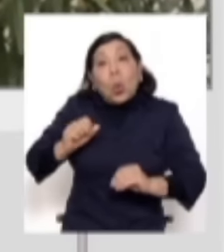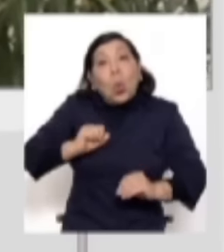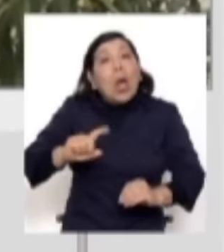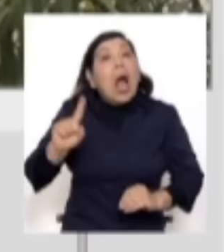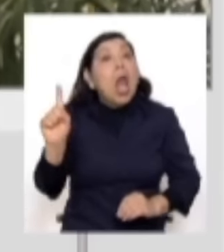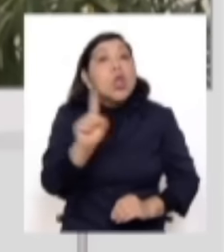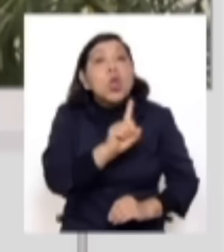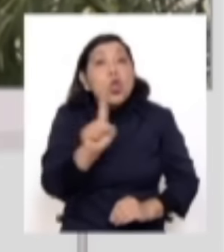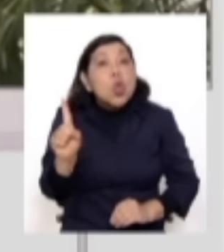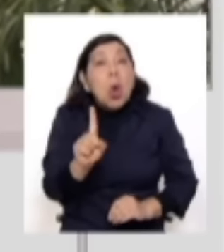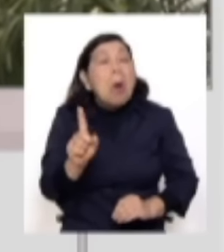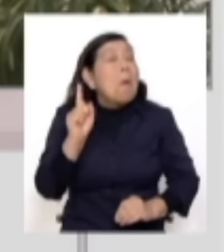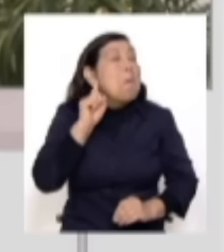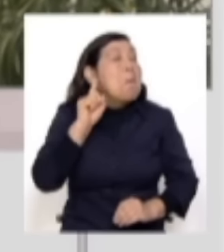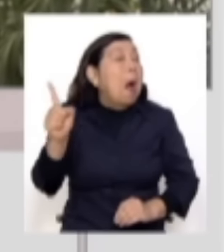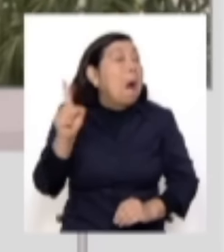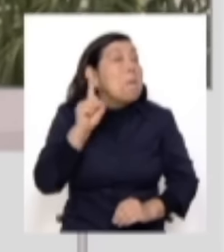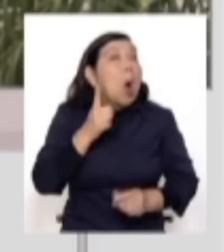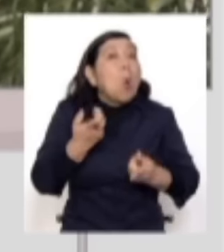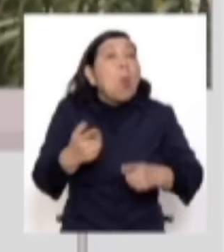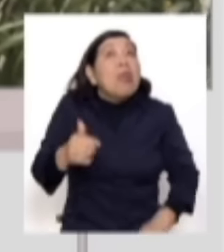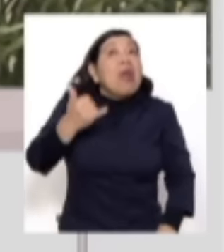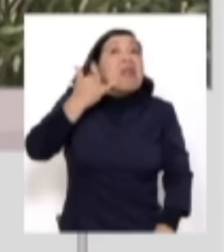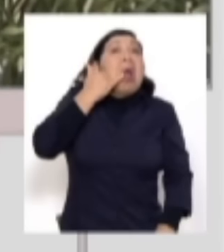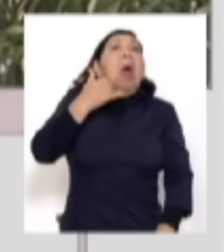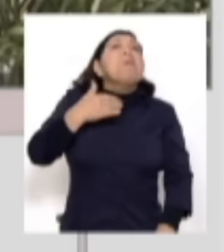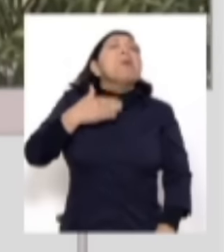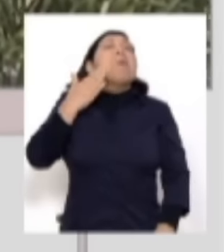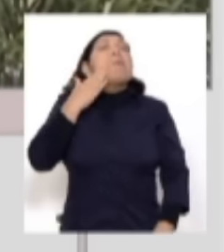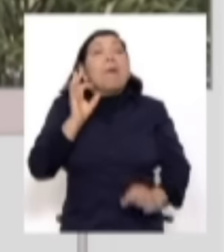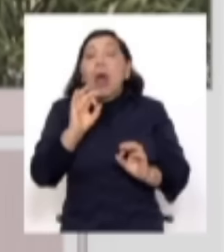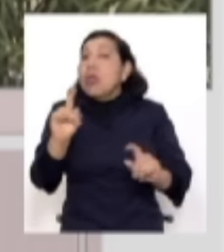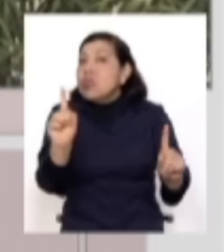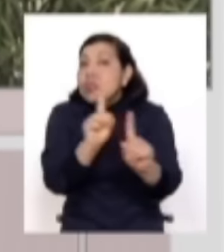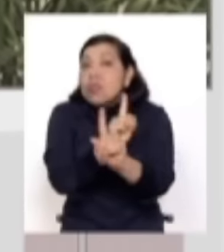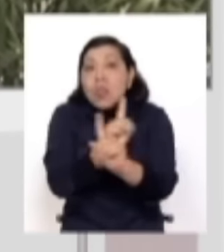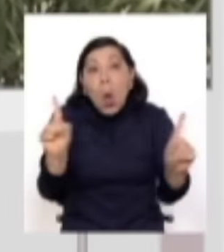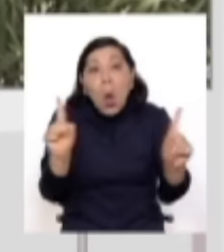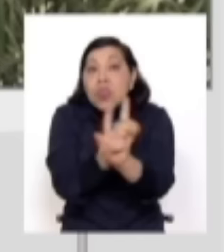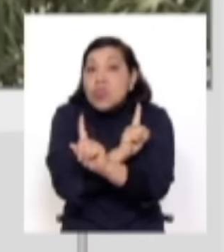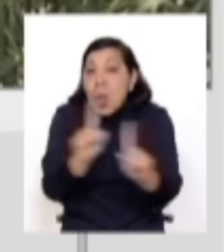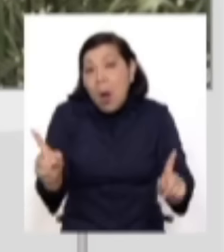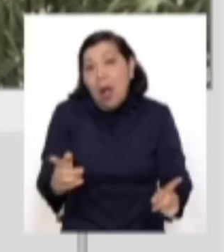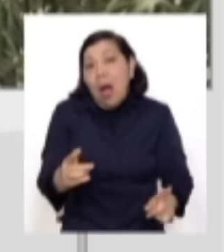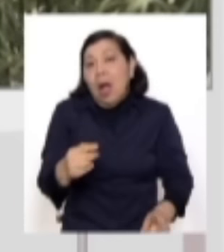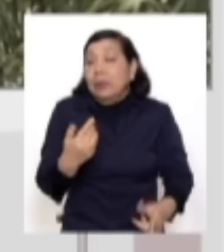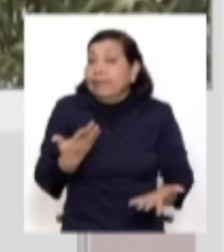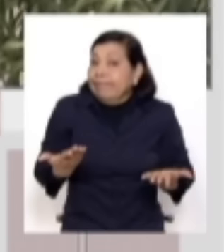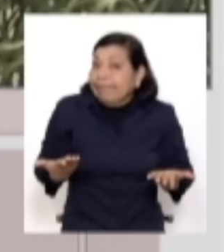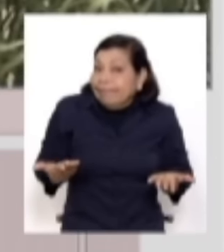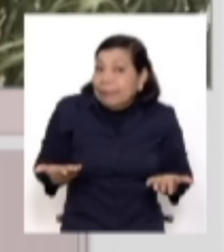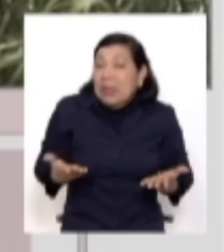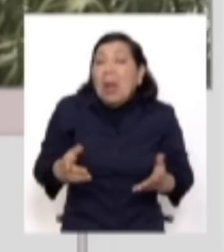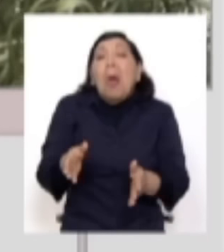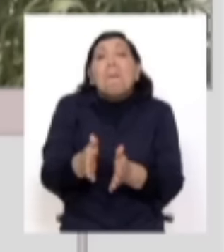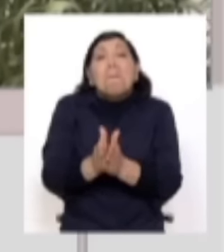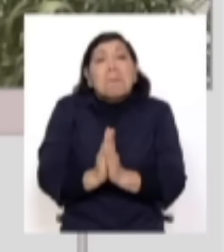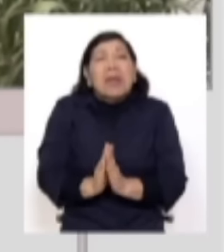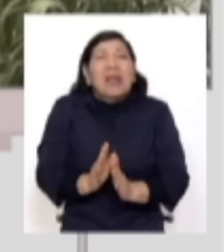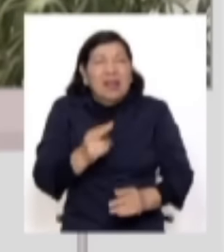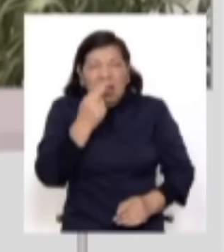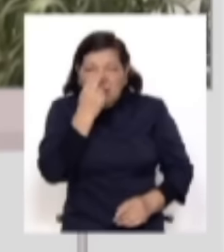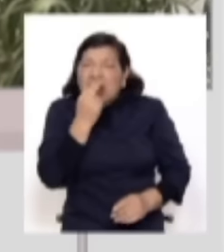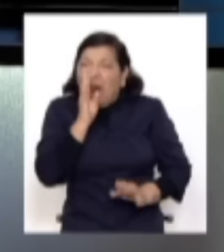no hacer caso a ningún tipo de llamada telefónica cuando nos pidan este tipo de solicitudes